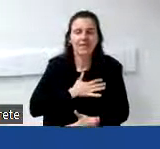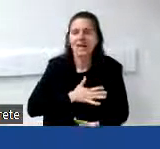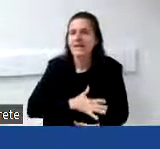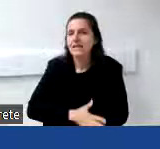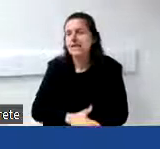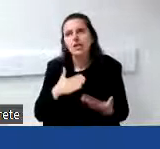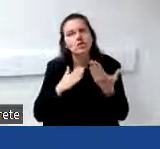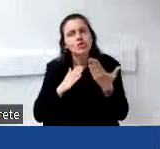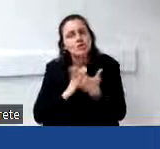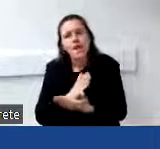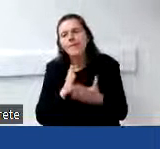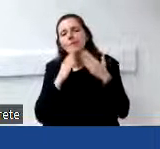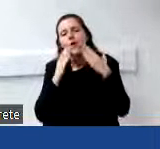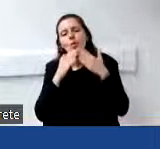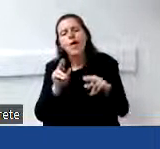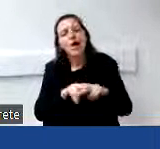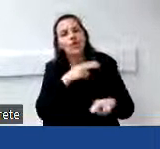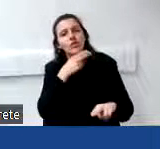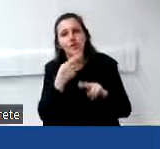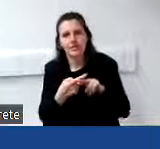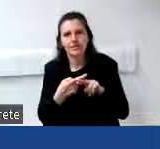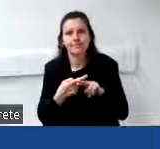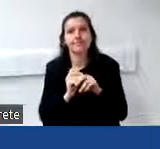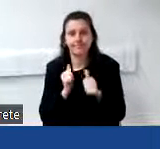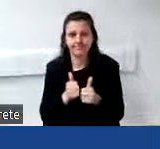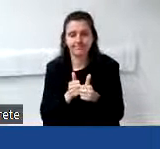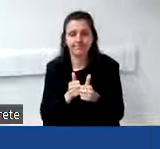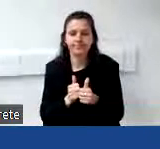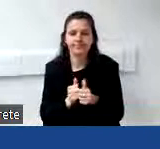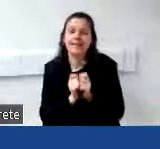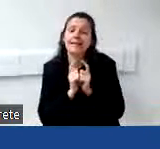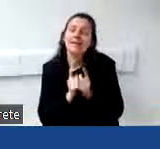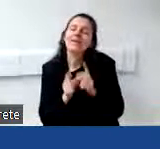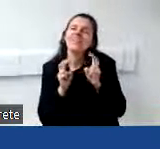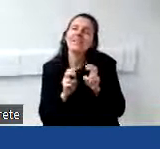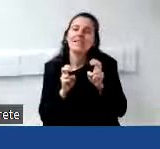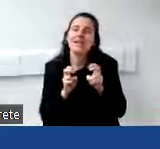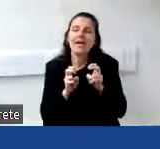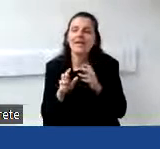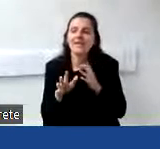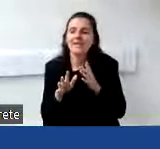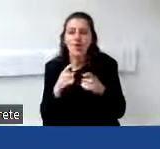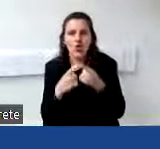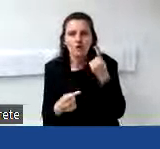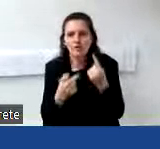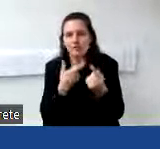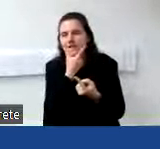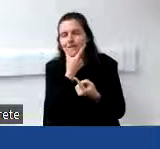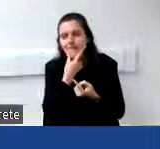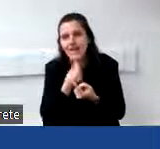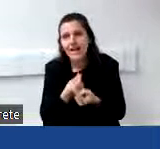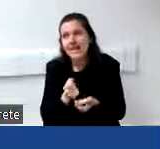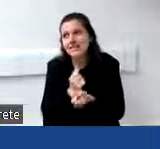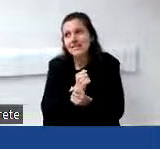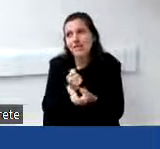no, y eso de lo que son la lectura fácil, los pictogramas, el audio o video, para facilitar la comunicación.